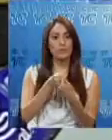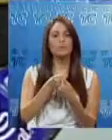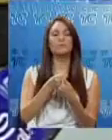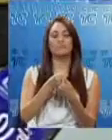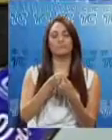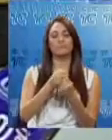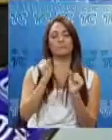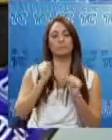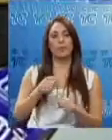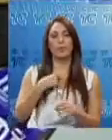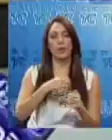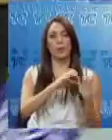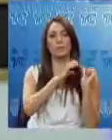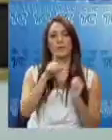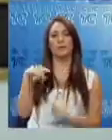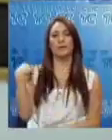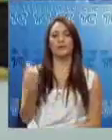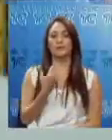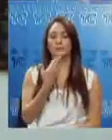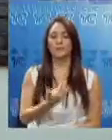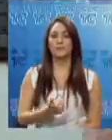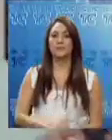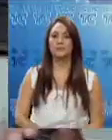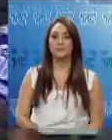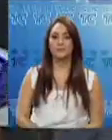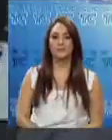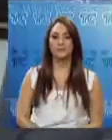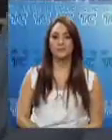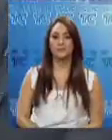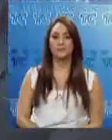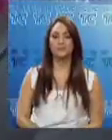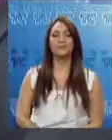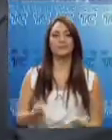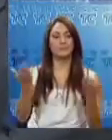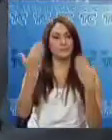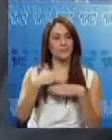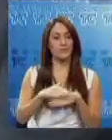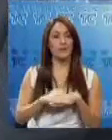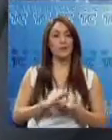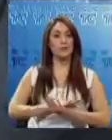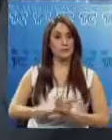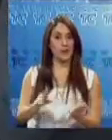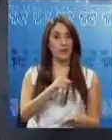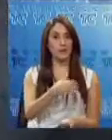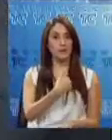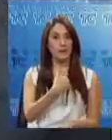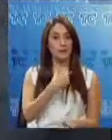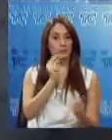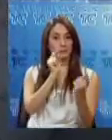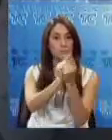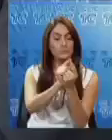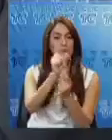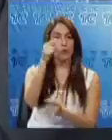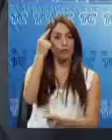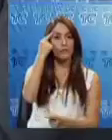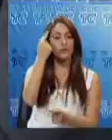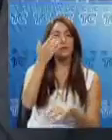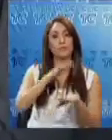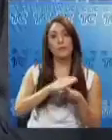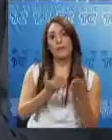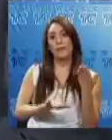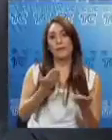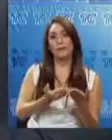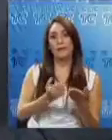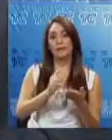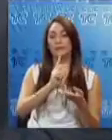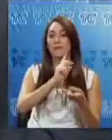y será nuestro obligación. Vamos a estar pendientes de aquello. Antes de finalizar, ¿ya han tenido ustedes algún acercamiento con el gobierno sobre una posibilidad de